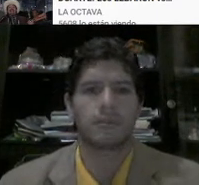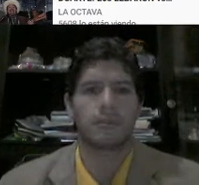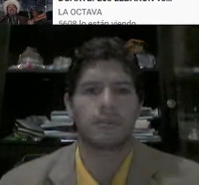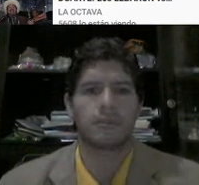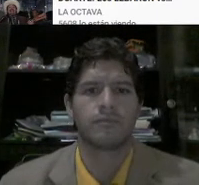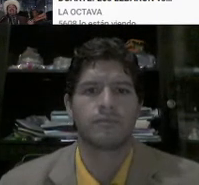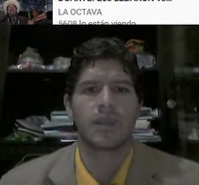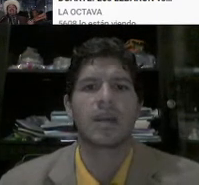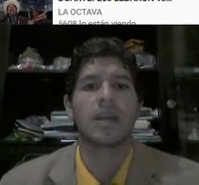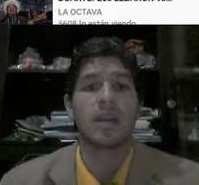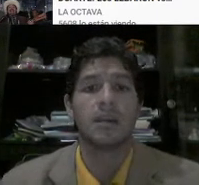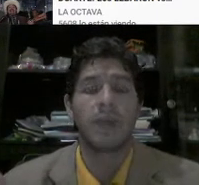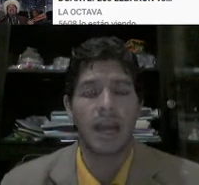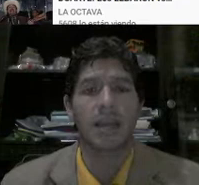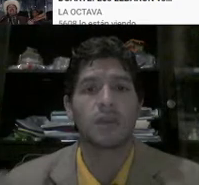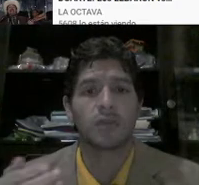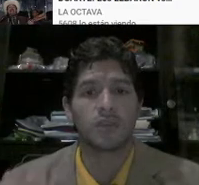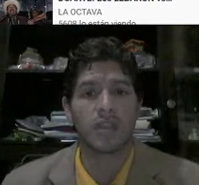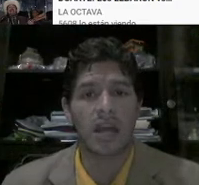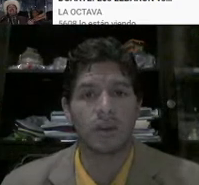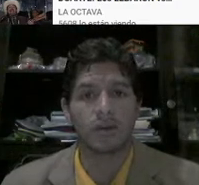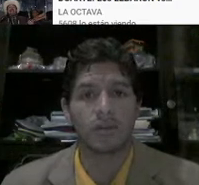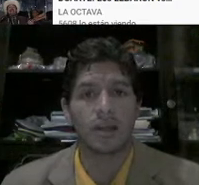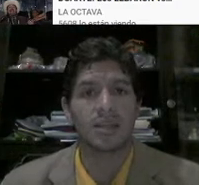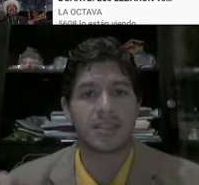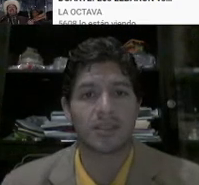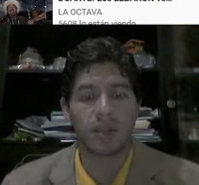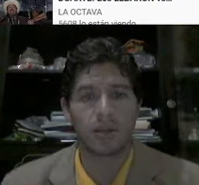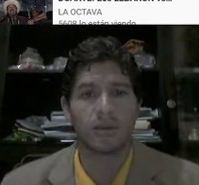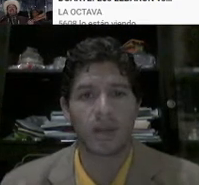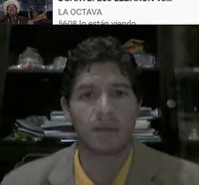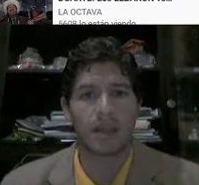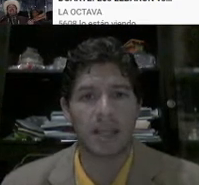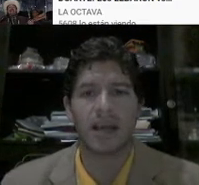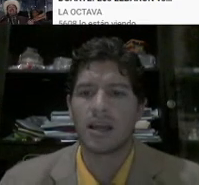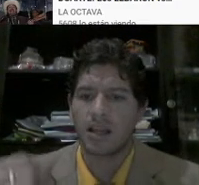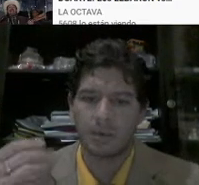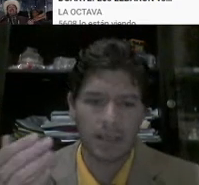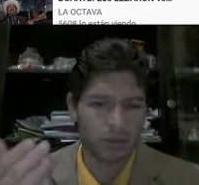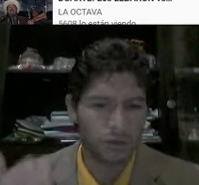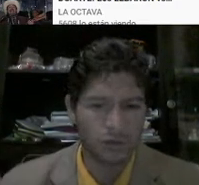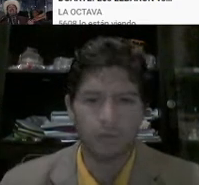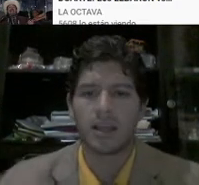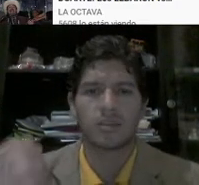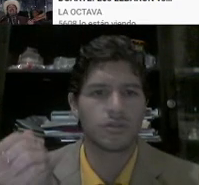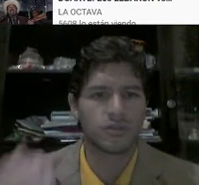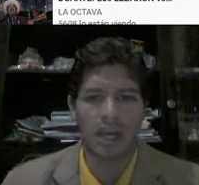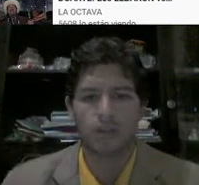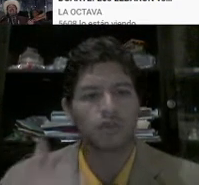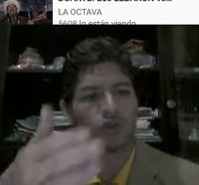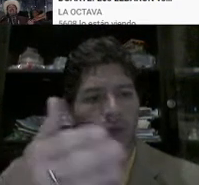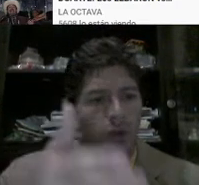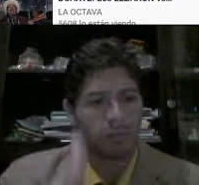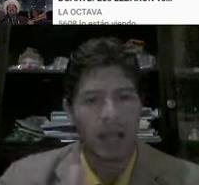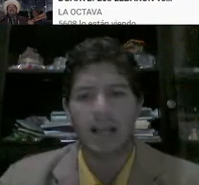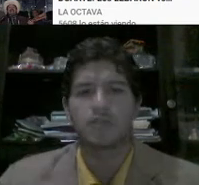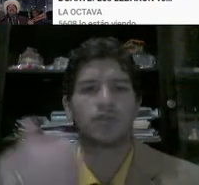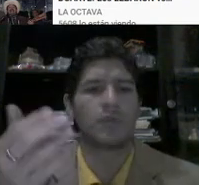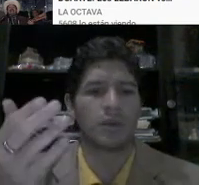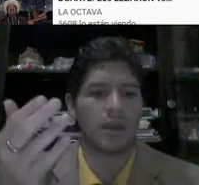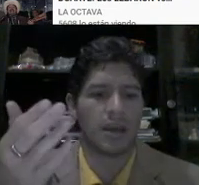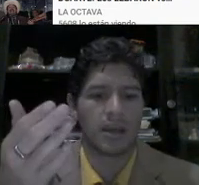favor? Y vean que el funcionario está actuando de buena manera, le va a dar su nombre, sus datos, su número de